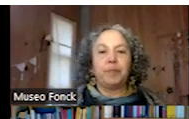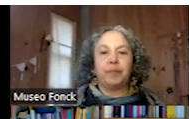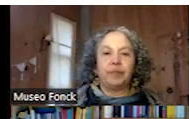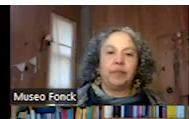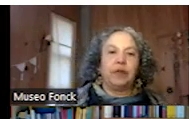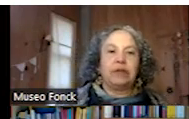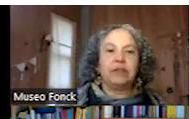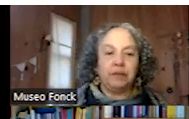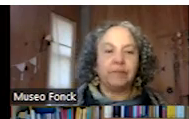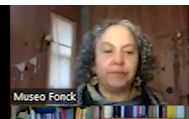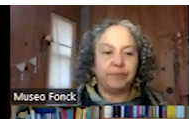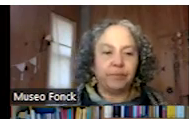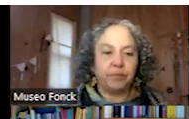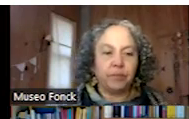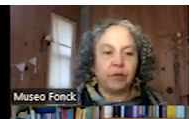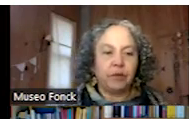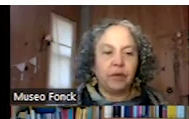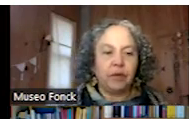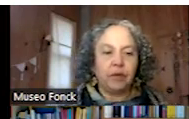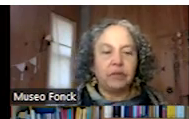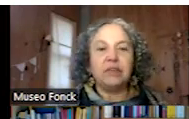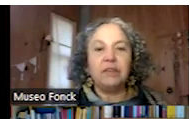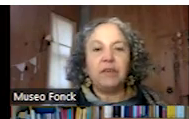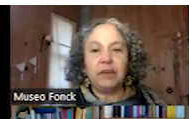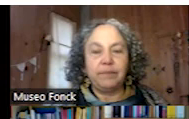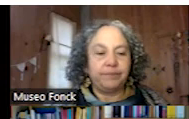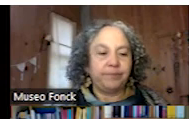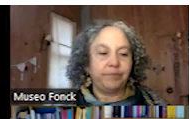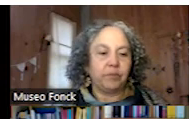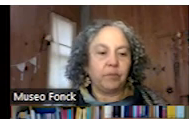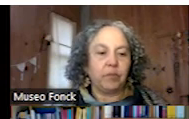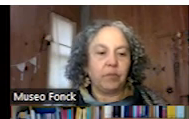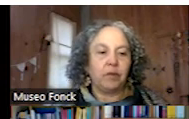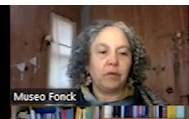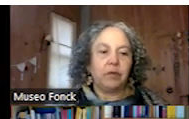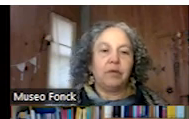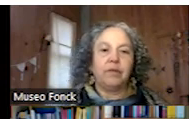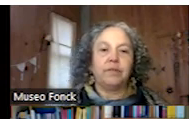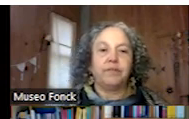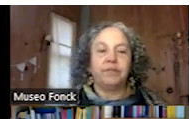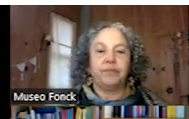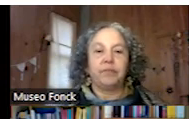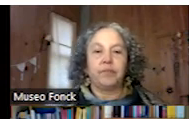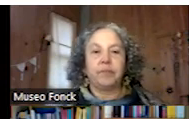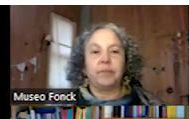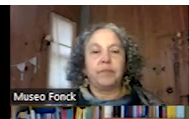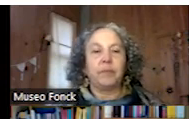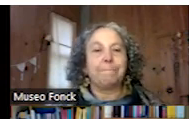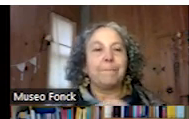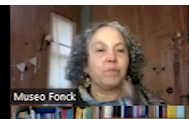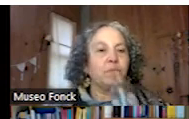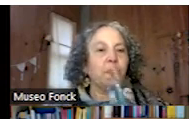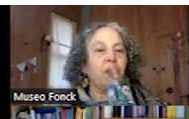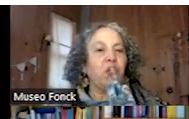Ahí se ve. Avísenme si se ve. Sí, se Ok. ve bien. Ahí está la presentación con el